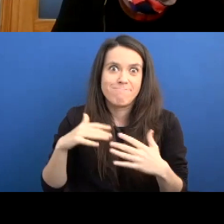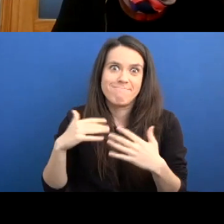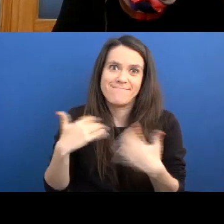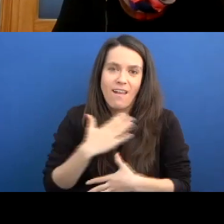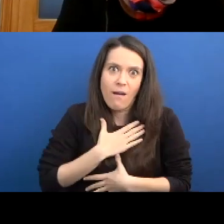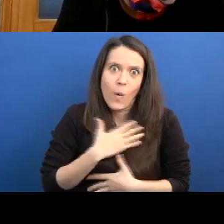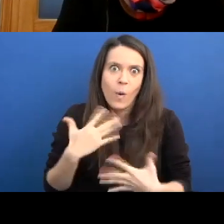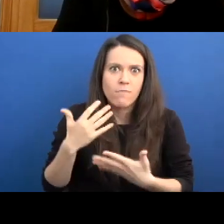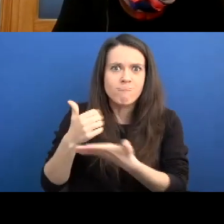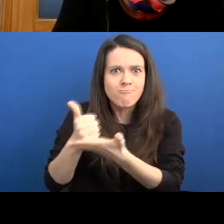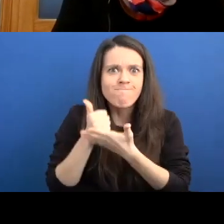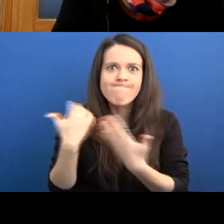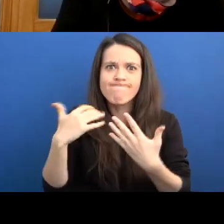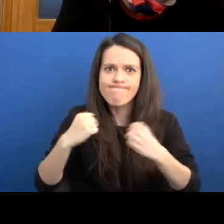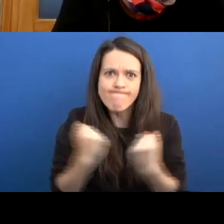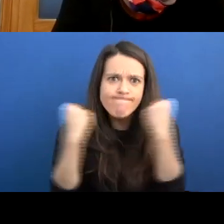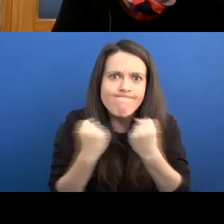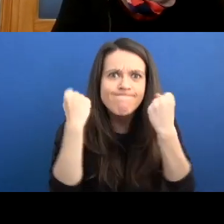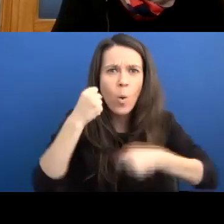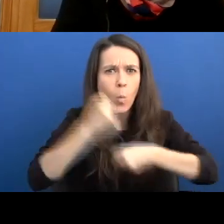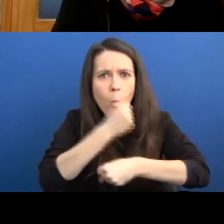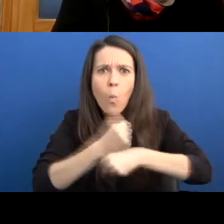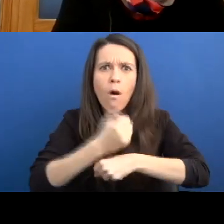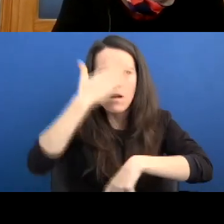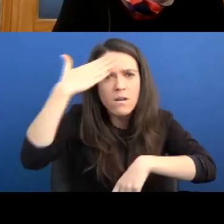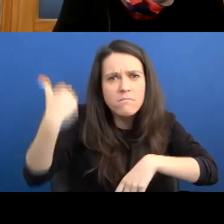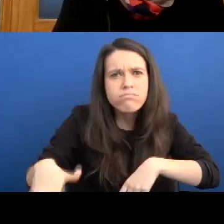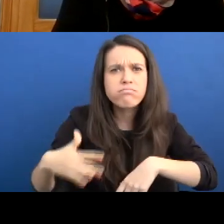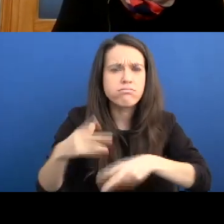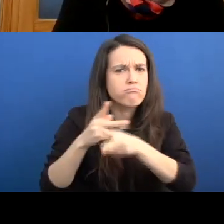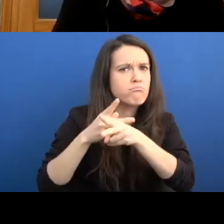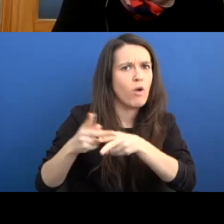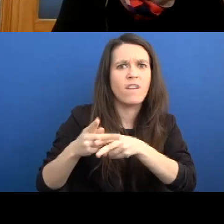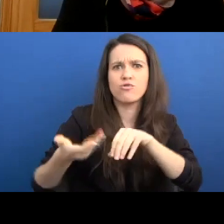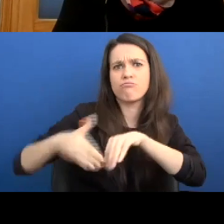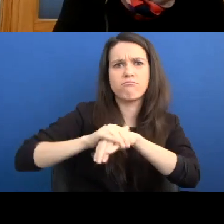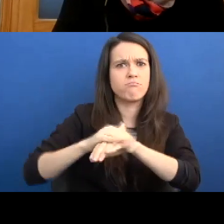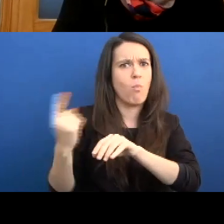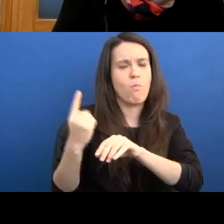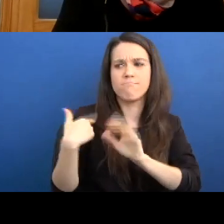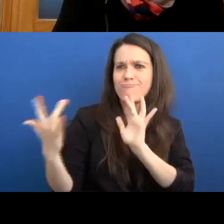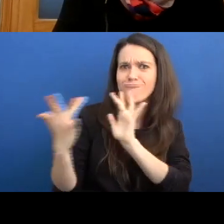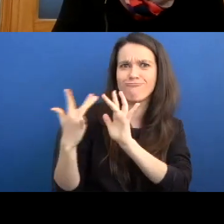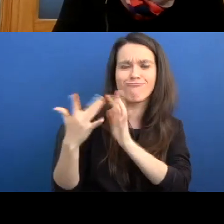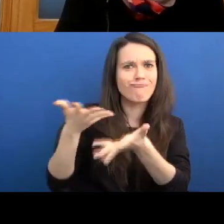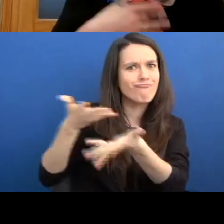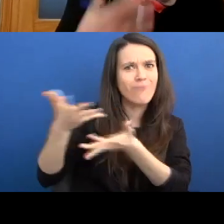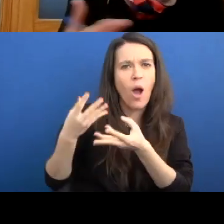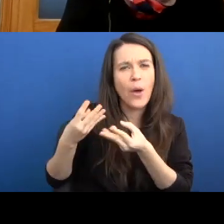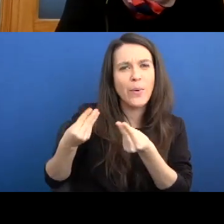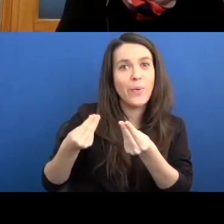Muchísimas gracias, Maya. Realmente tus esfuerzos nos tienen impresionados por el profesionalismo